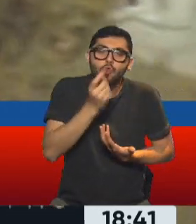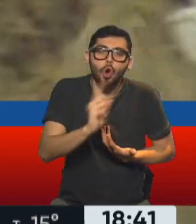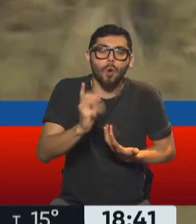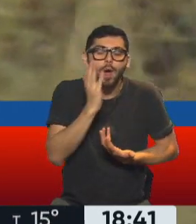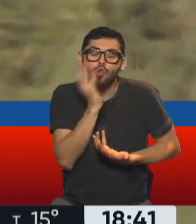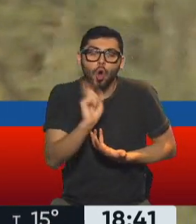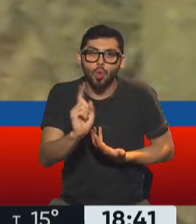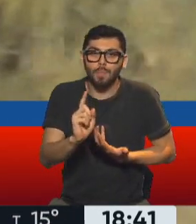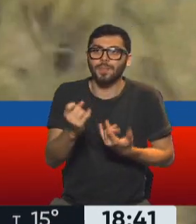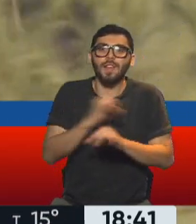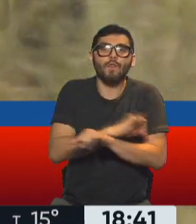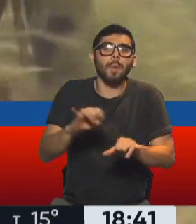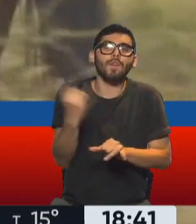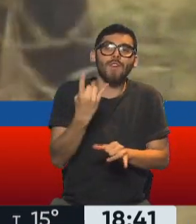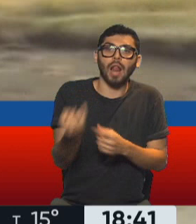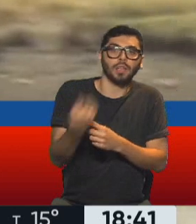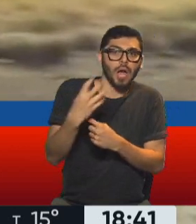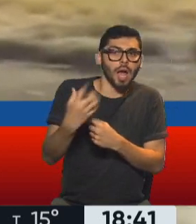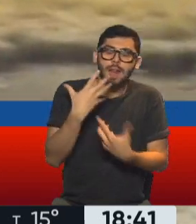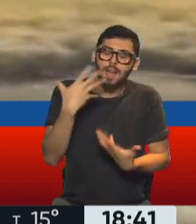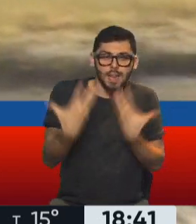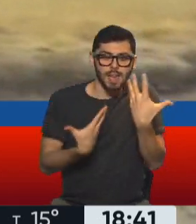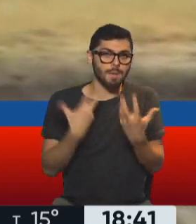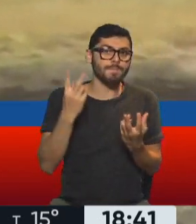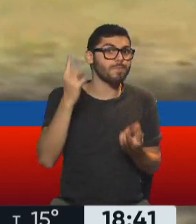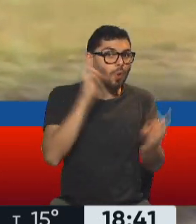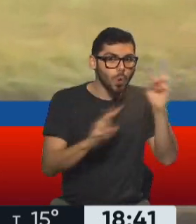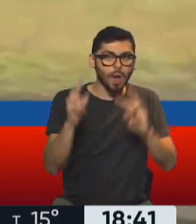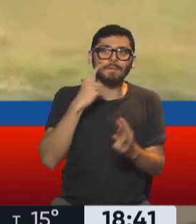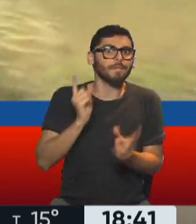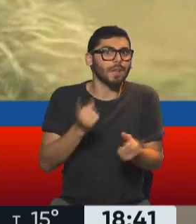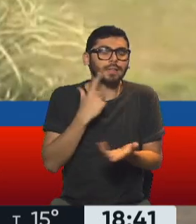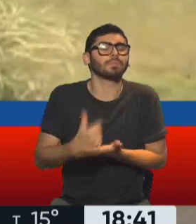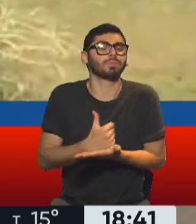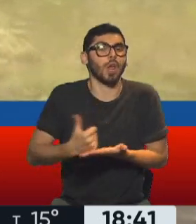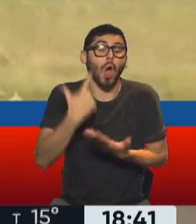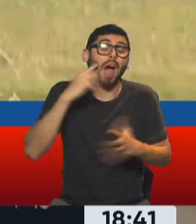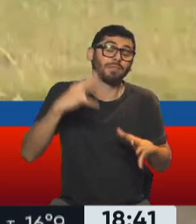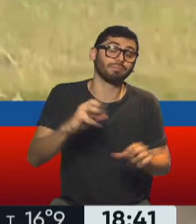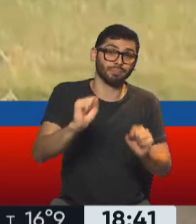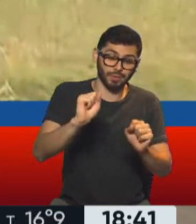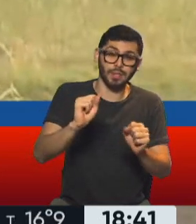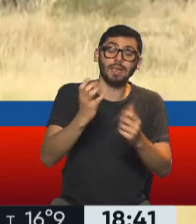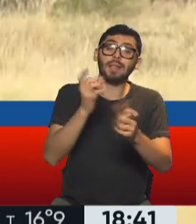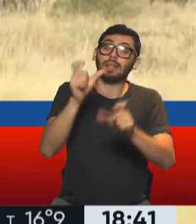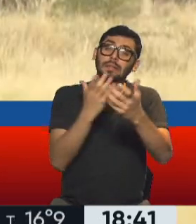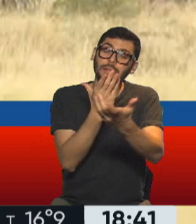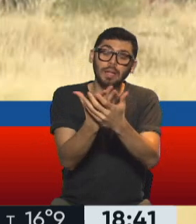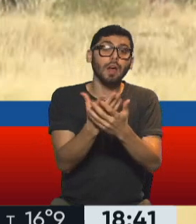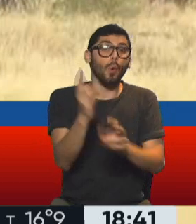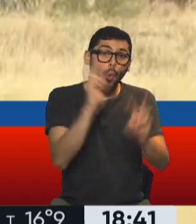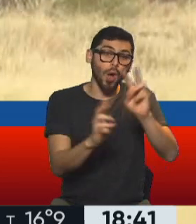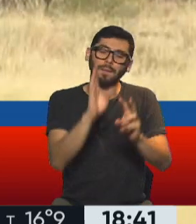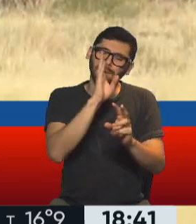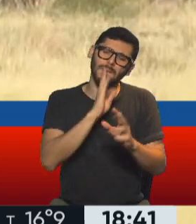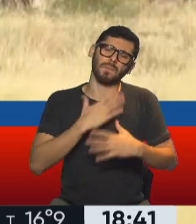falsos sobre su hija, a la que siguen buscando y esperando. Esto denunció el abogado, reclamó a las autoridades celeridad en la búsqueda de la niña.